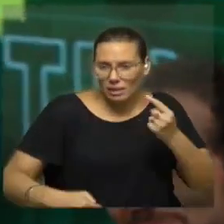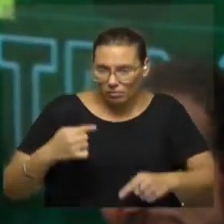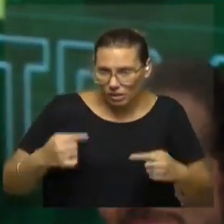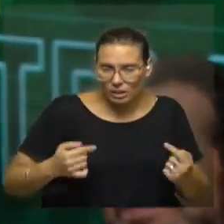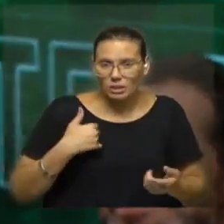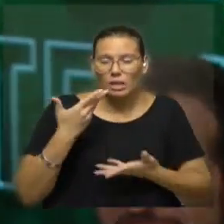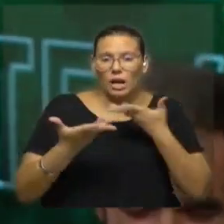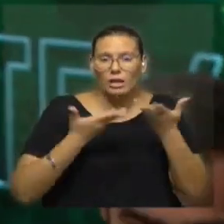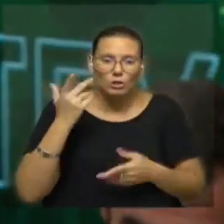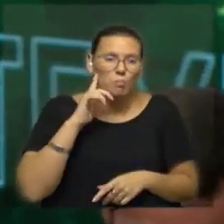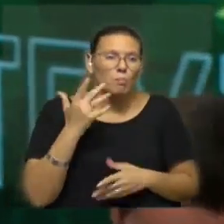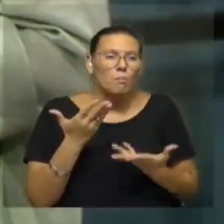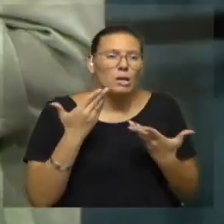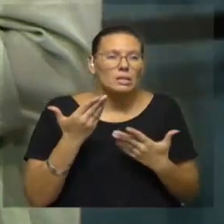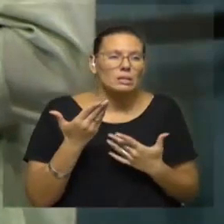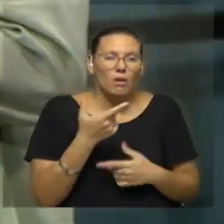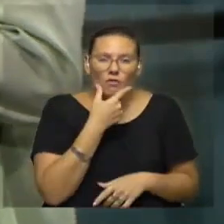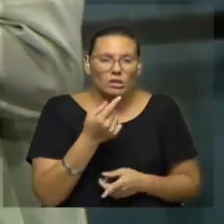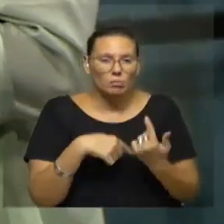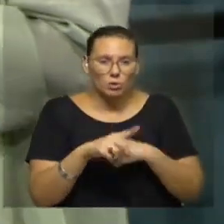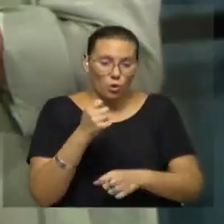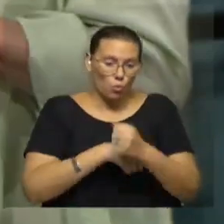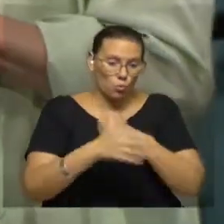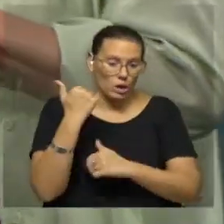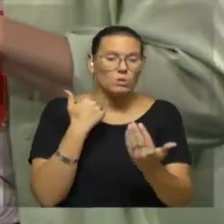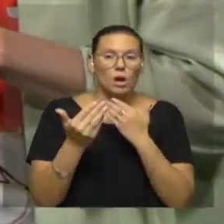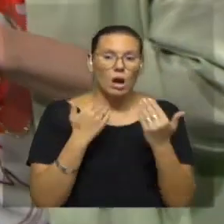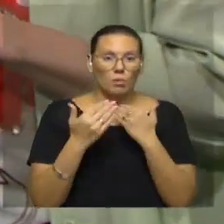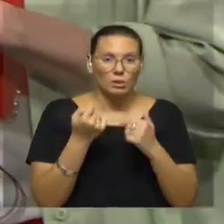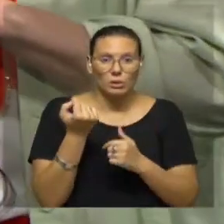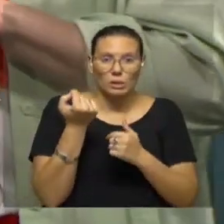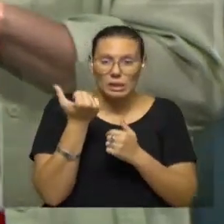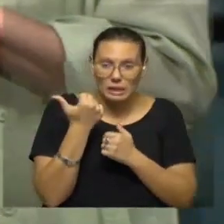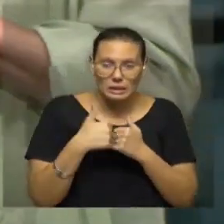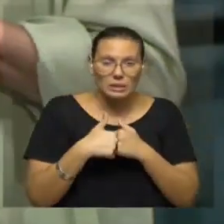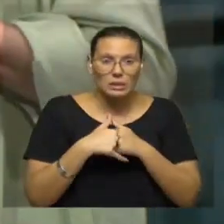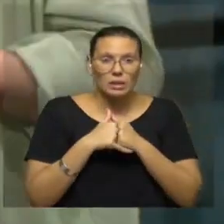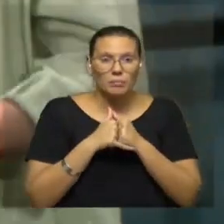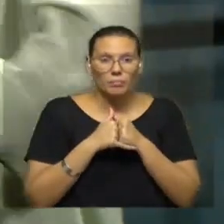aunque parezca sencilla. Leo, hace un año que estuvimos hablando, me acuerdo cuando recién